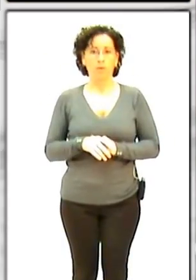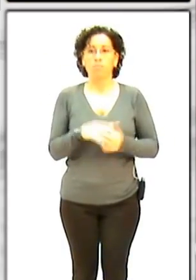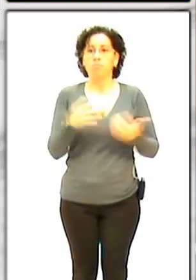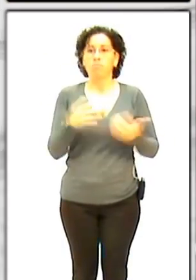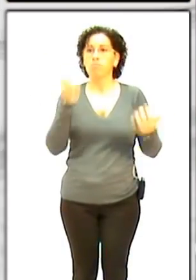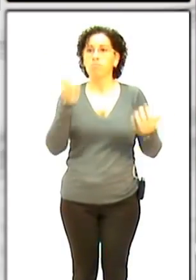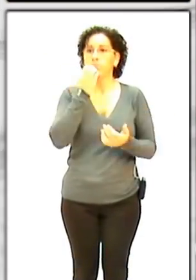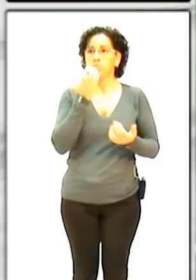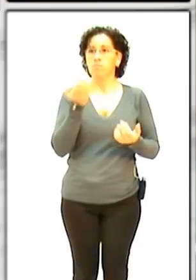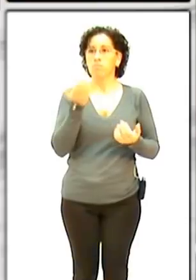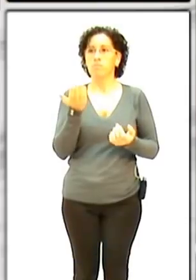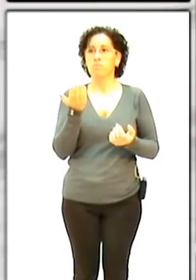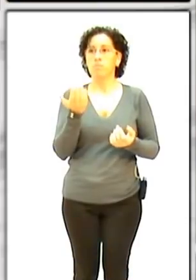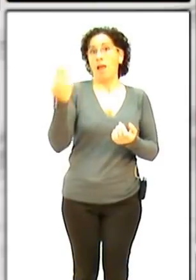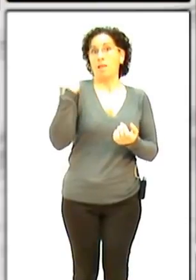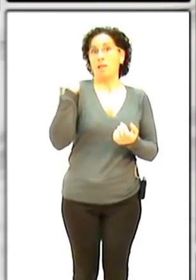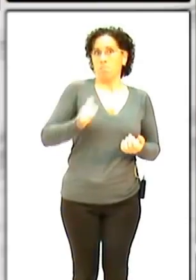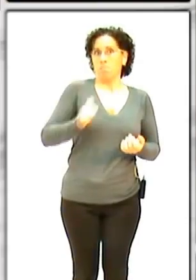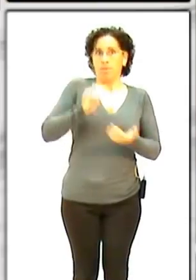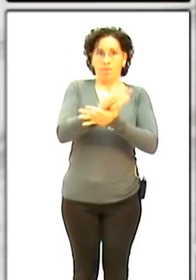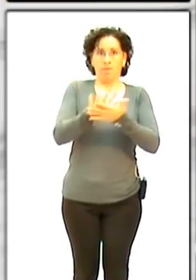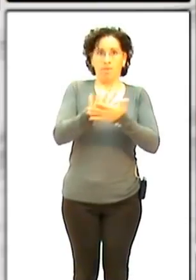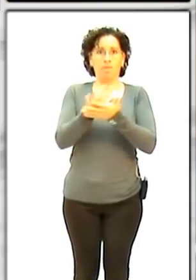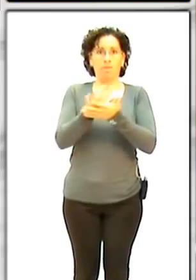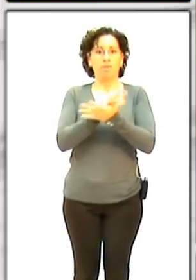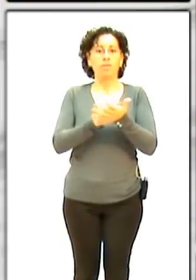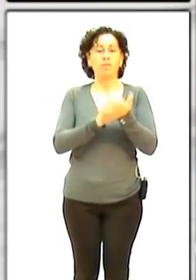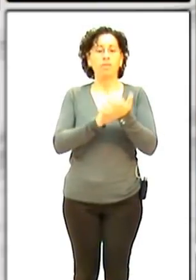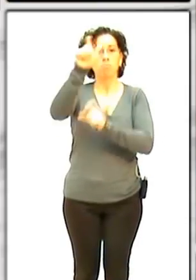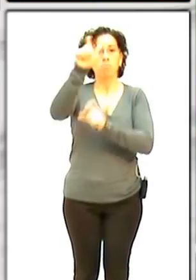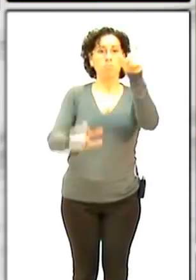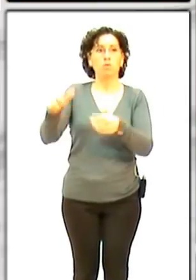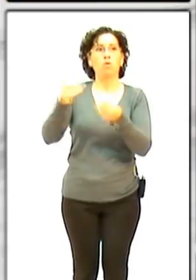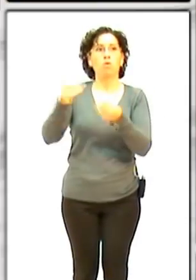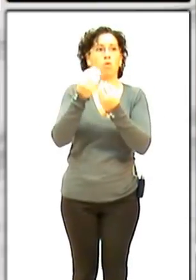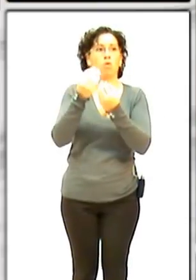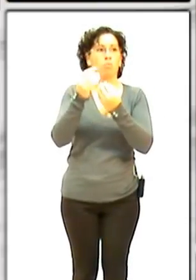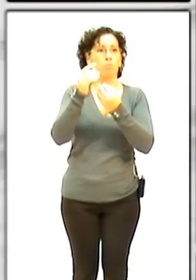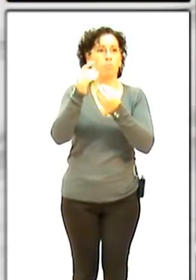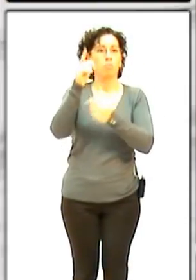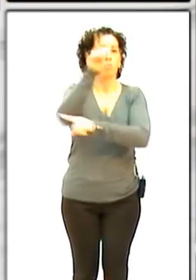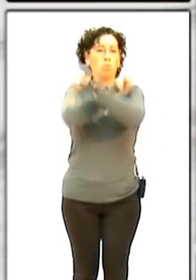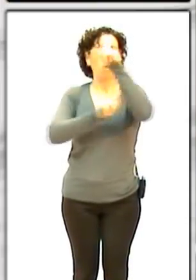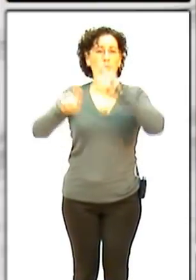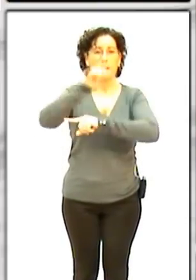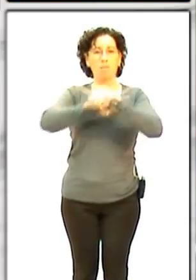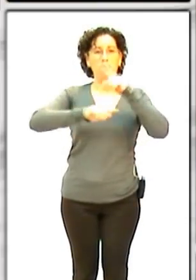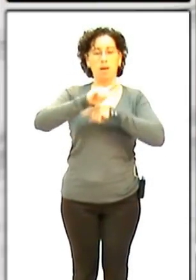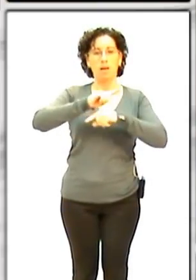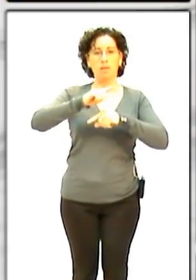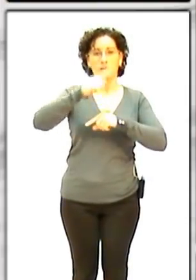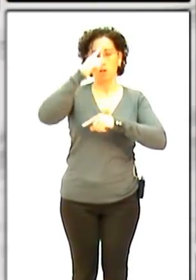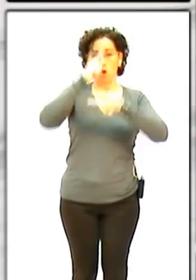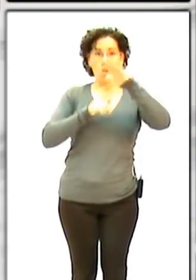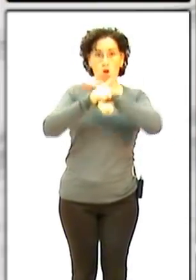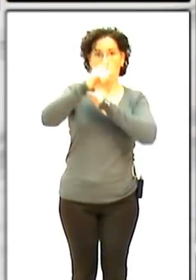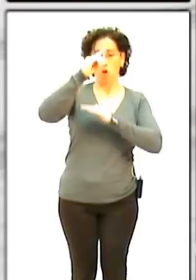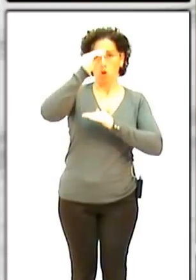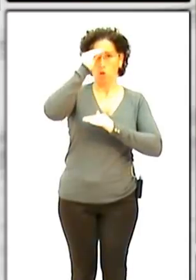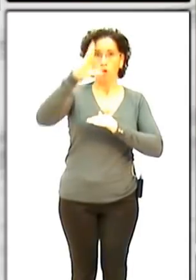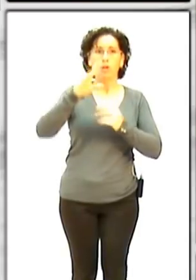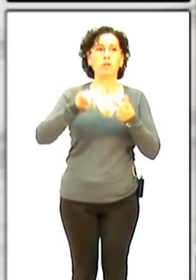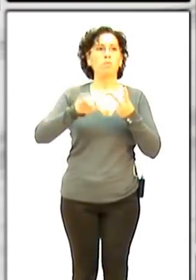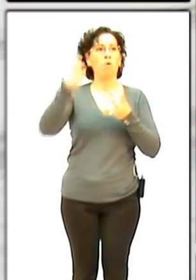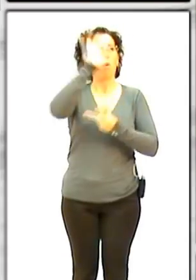Aplicaciones para, como se hablaba ayer, para personas con problemas, con deficiencias cognitivas o problemas